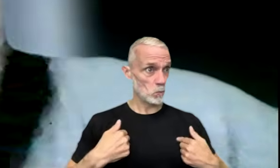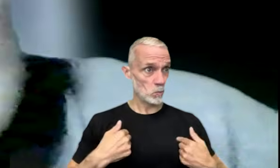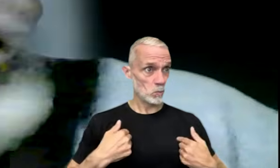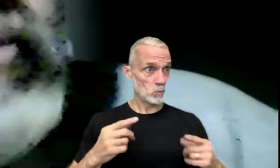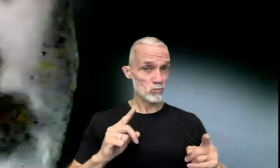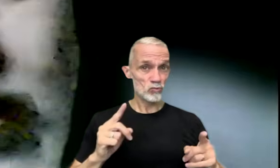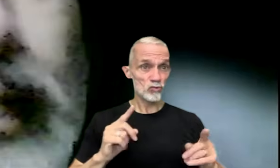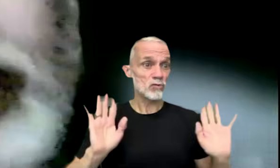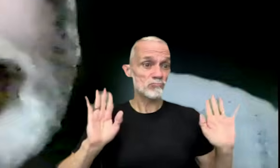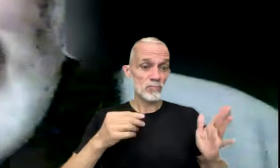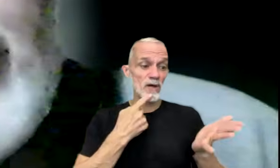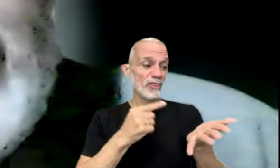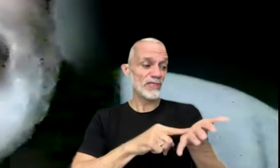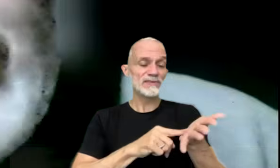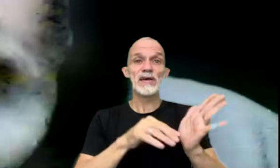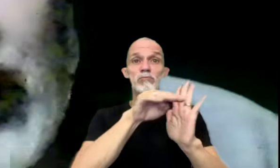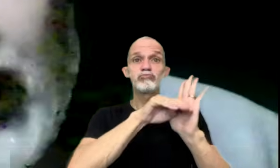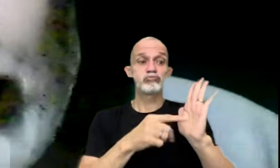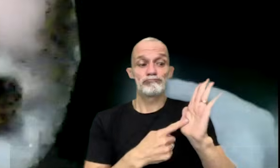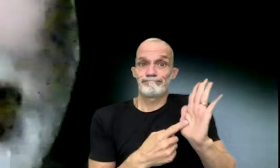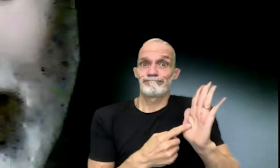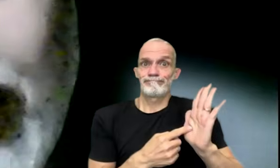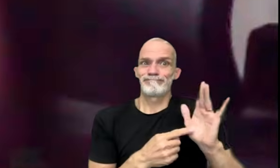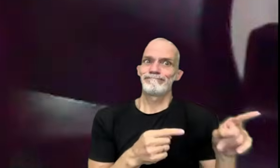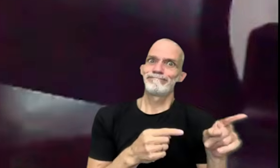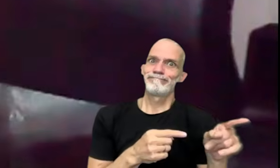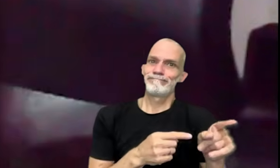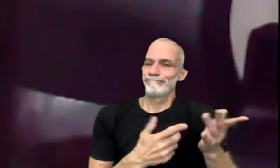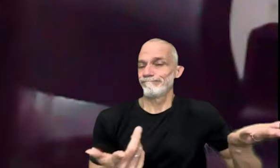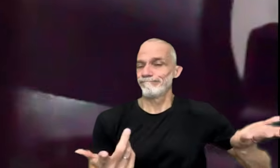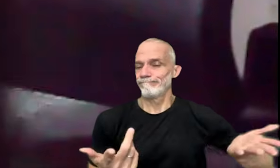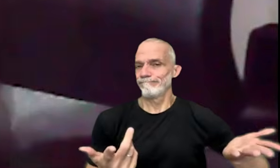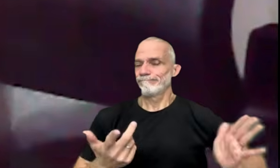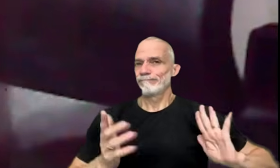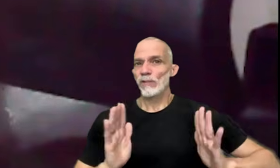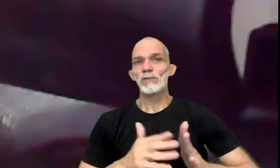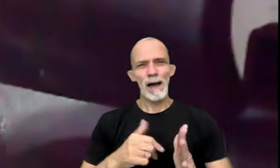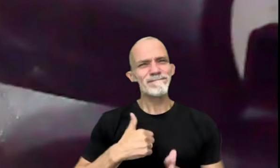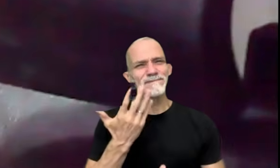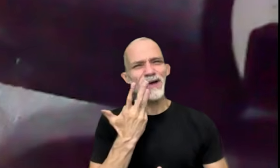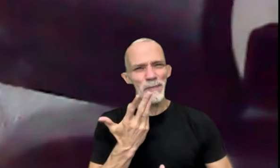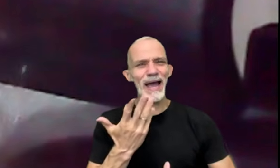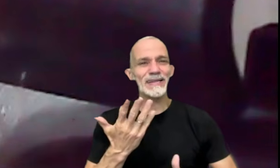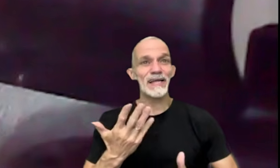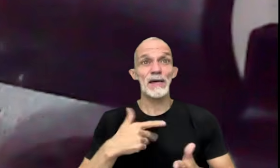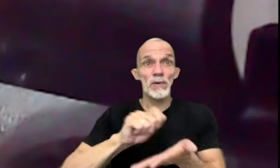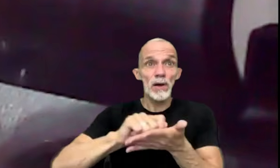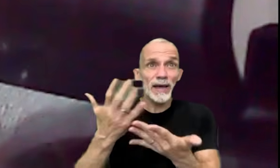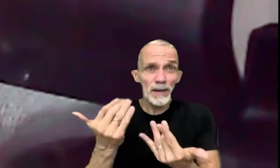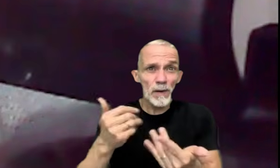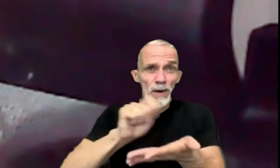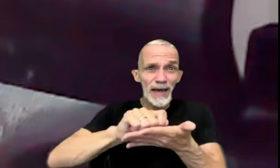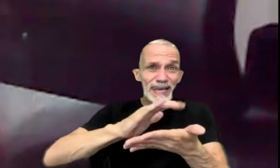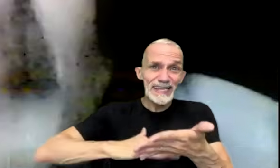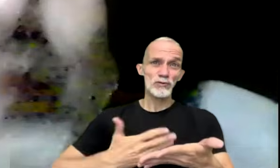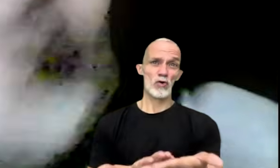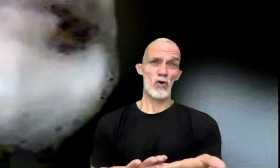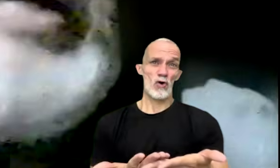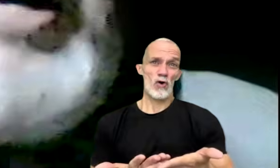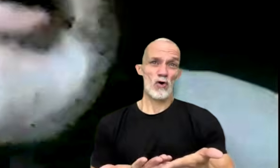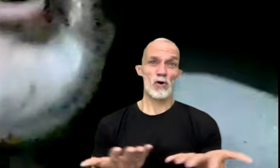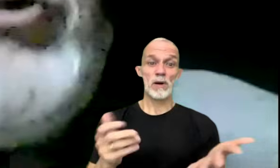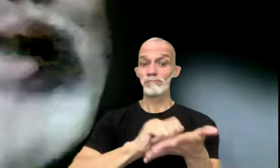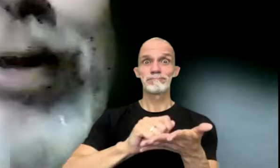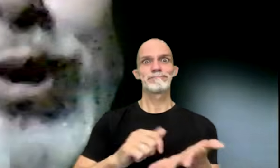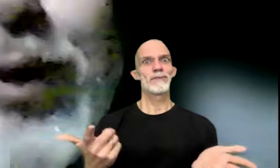podía extender más de lo que decía la norma La de... otra posición doctrinaria. Bueno, Claro, a mí y me encantaría, pero que me lo escriban. Claro, Porque así va a bueno,